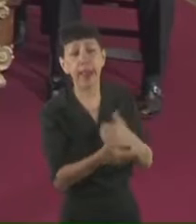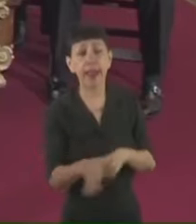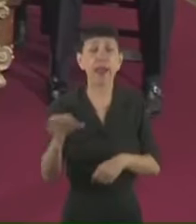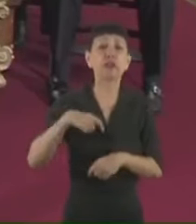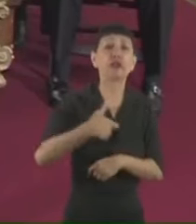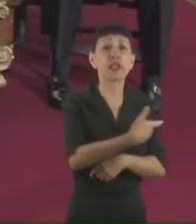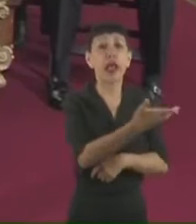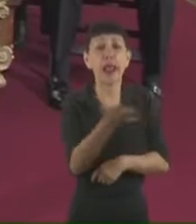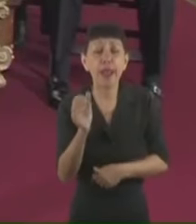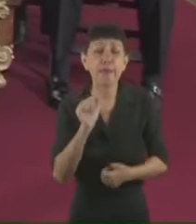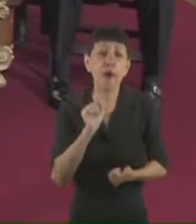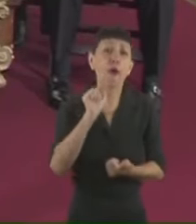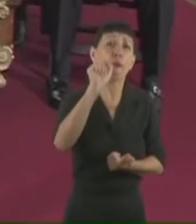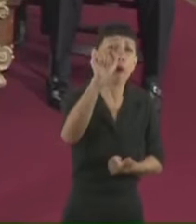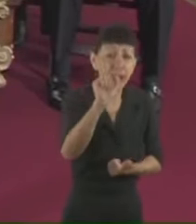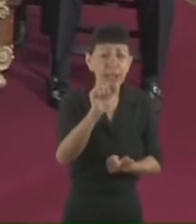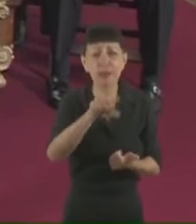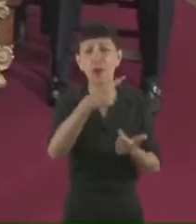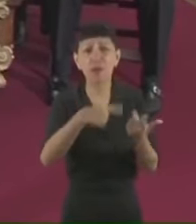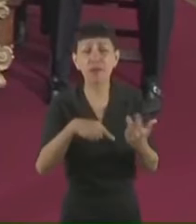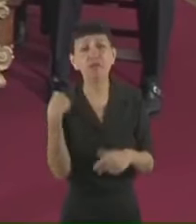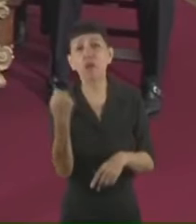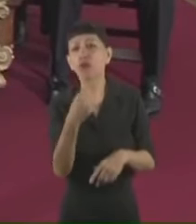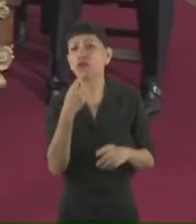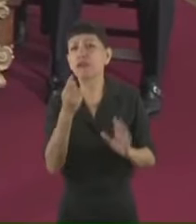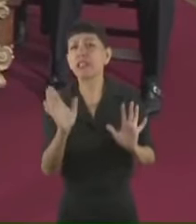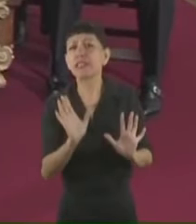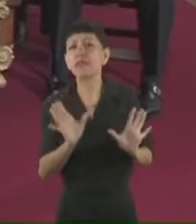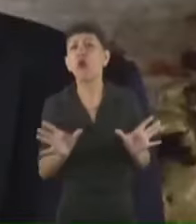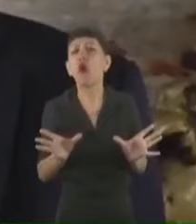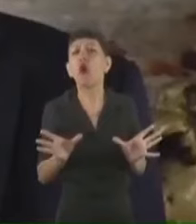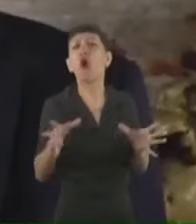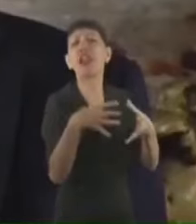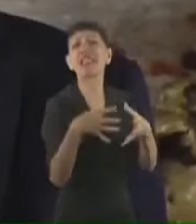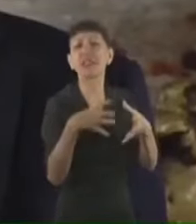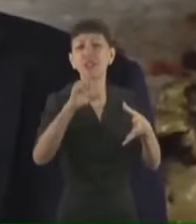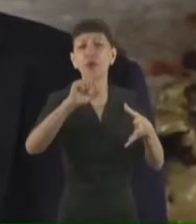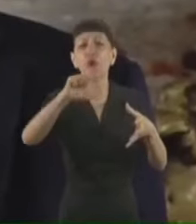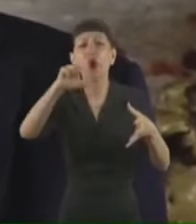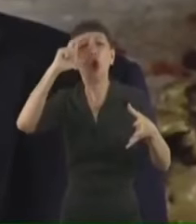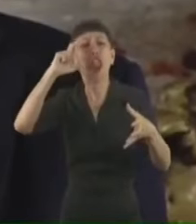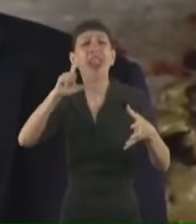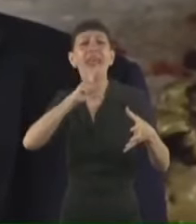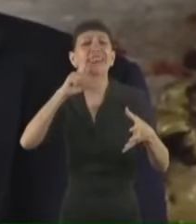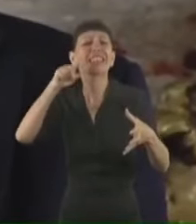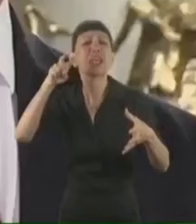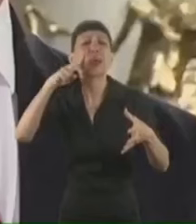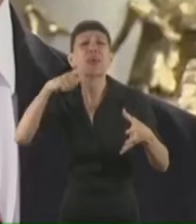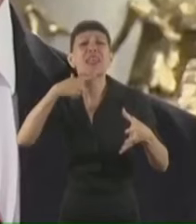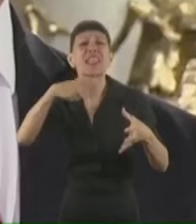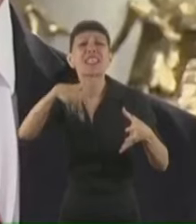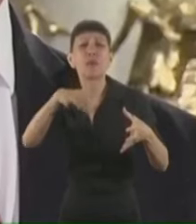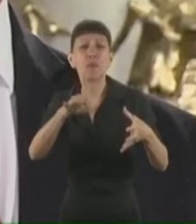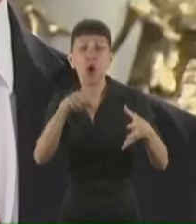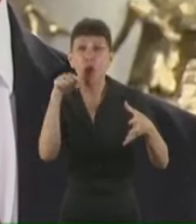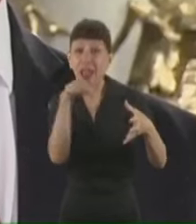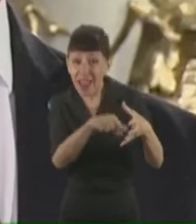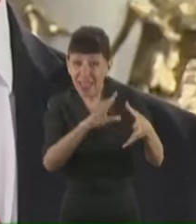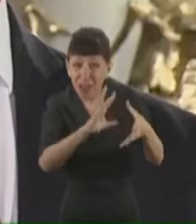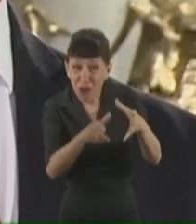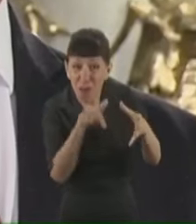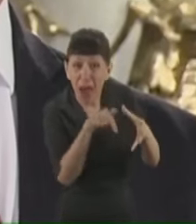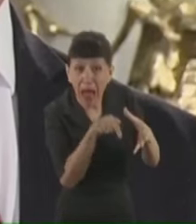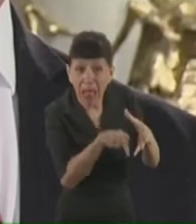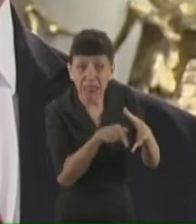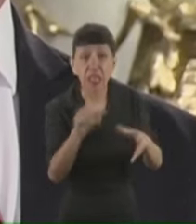comunismo y que a nosotros nos gusta catalogar como colectivismo es una forma de pensamiento que diluye al individuo en favor